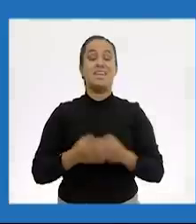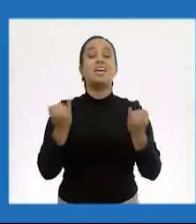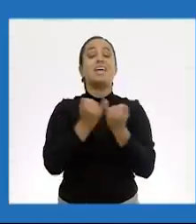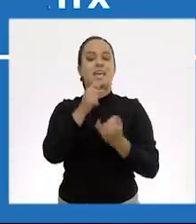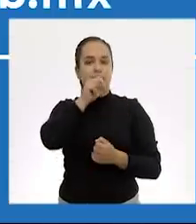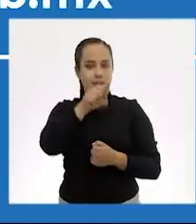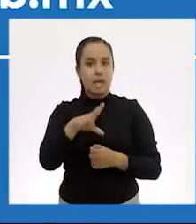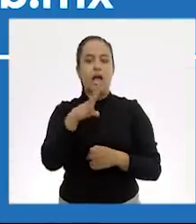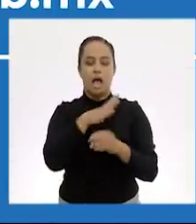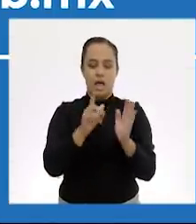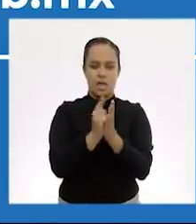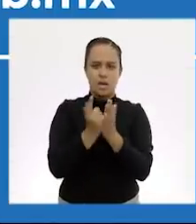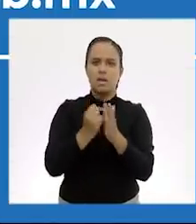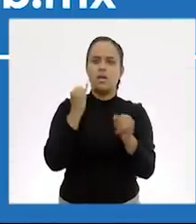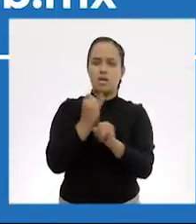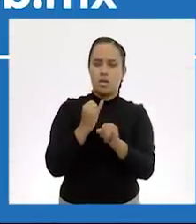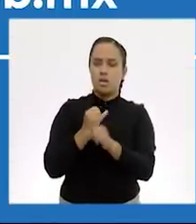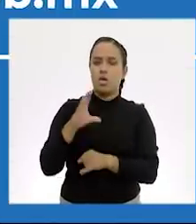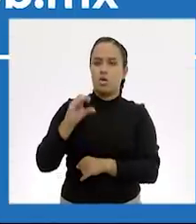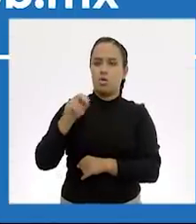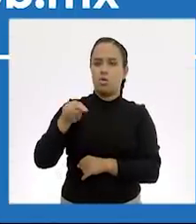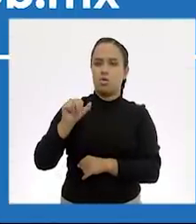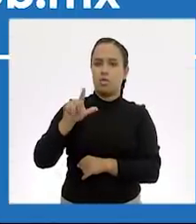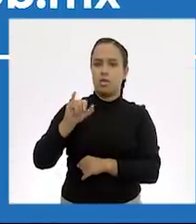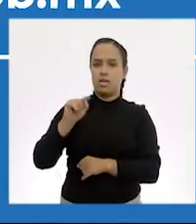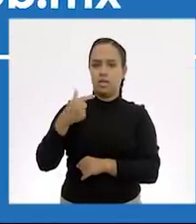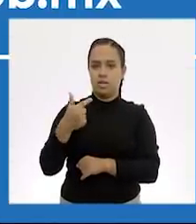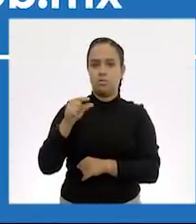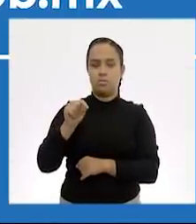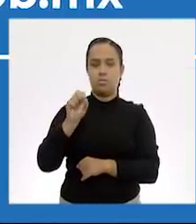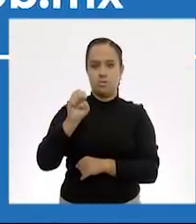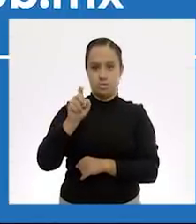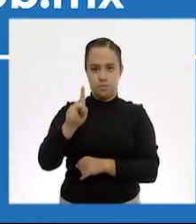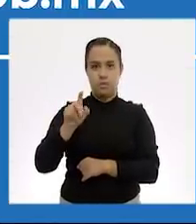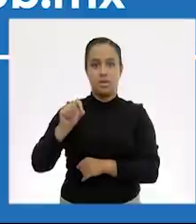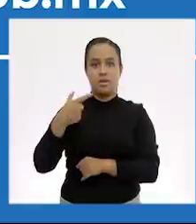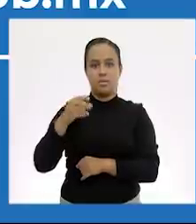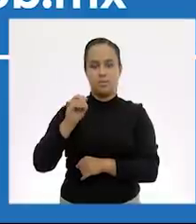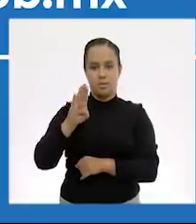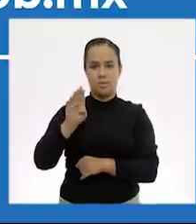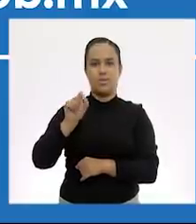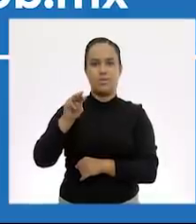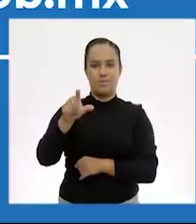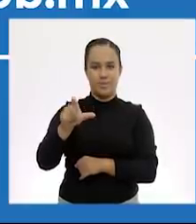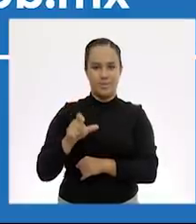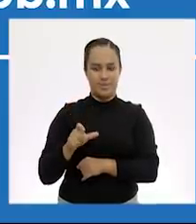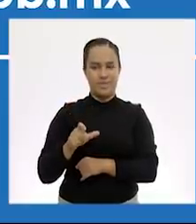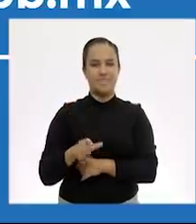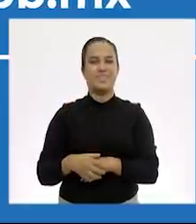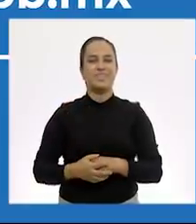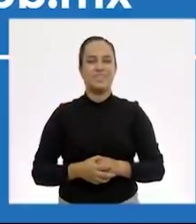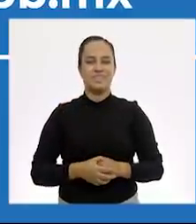También puedes encontrar los libros de texto en la página conaliteg.cep.gov.mx.